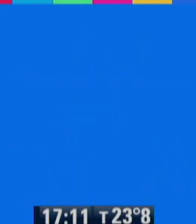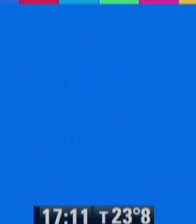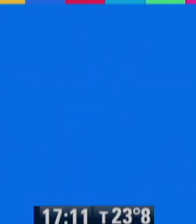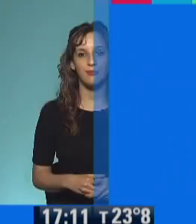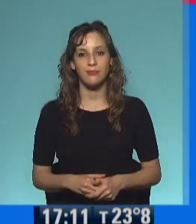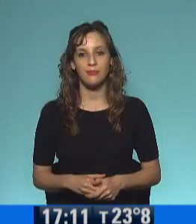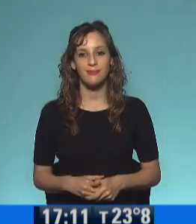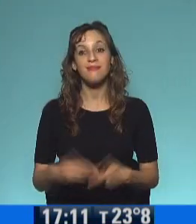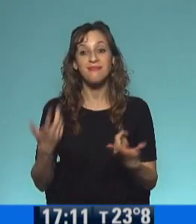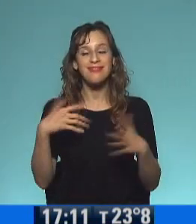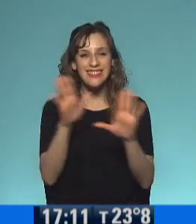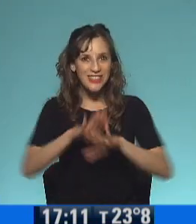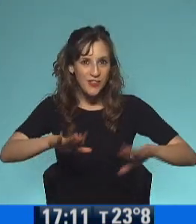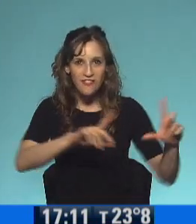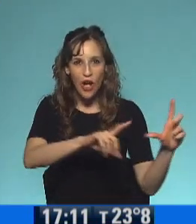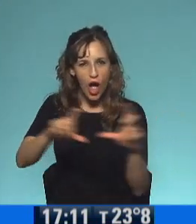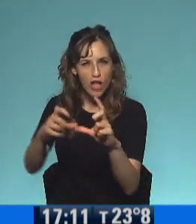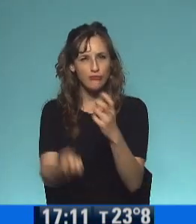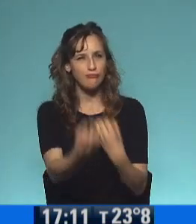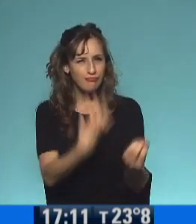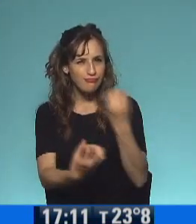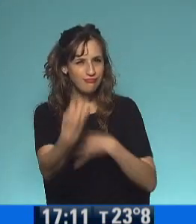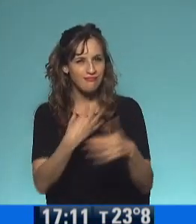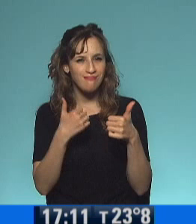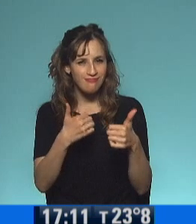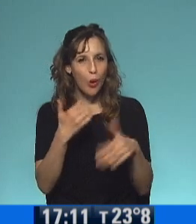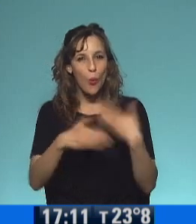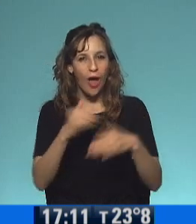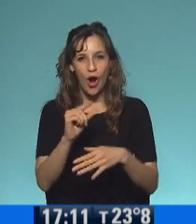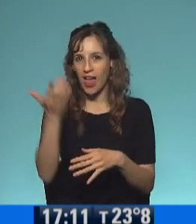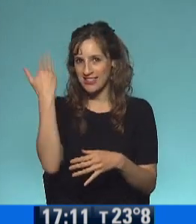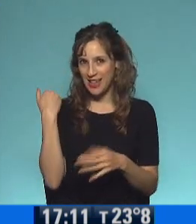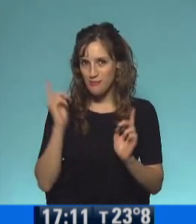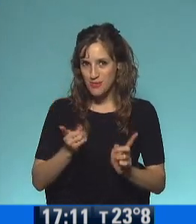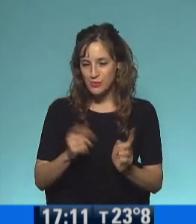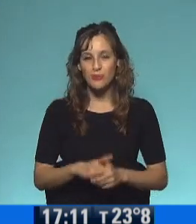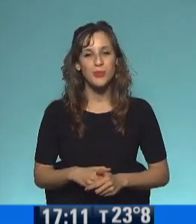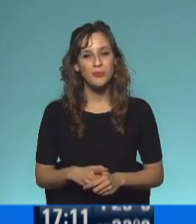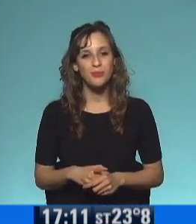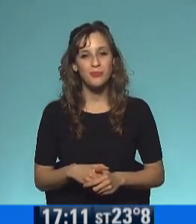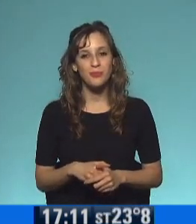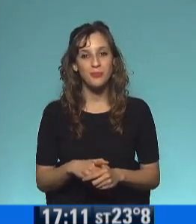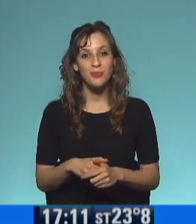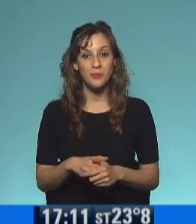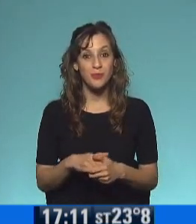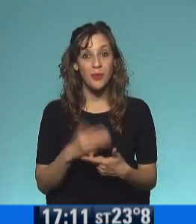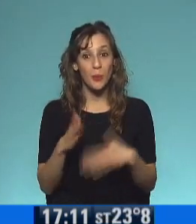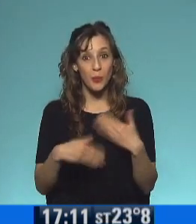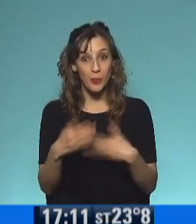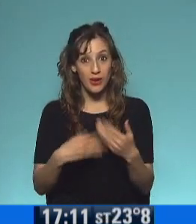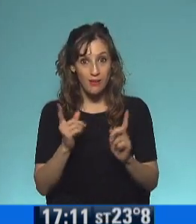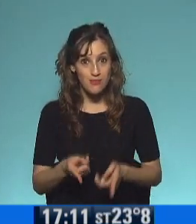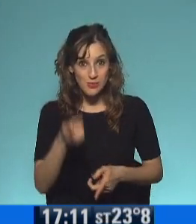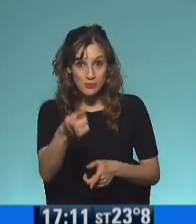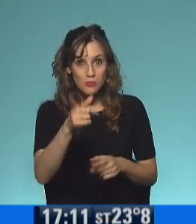Y ya hay muchos de nuestros amigos y amigas que estuvieron haciendo acá el juego. Azucena, por ejemplo, juega este juego y está ahí